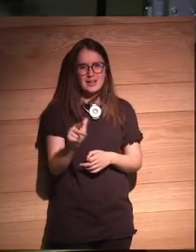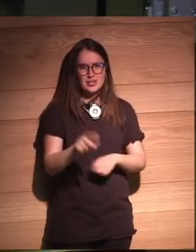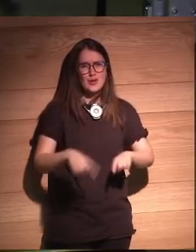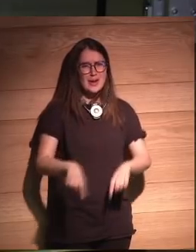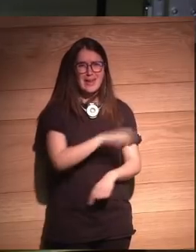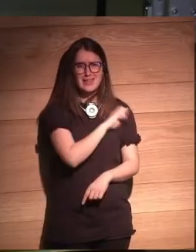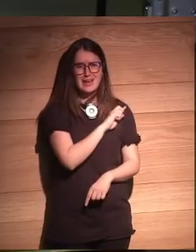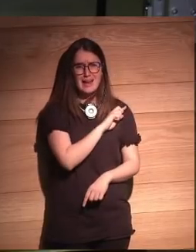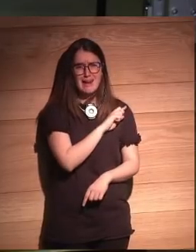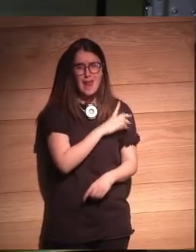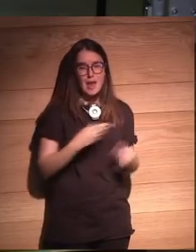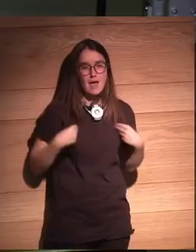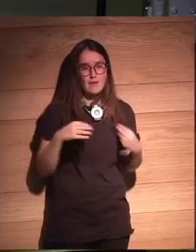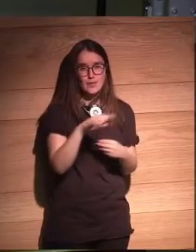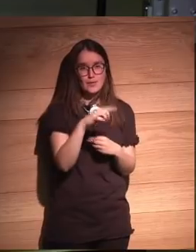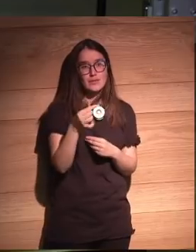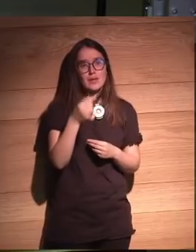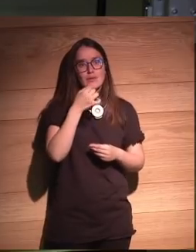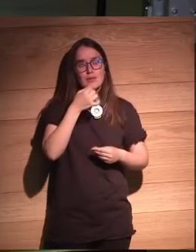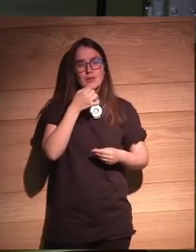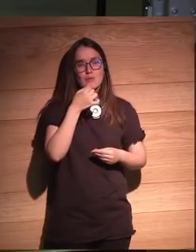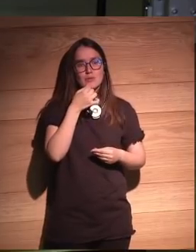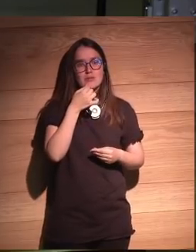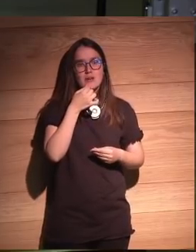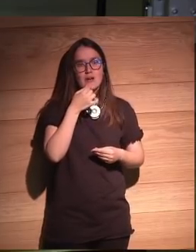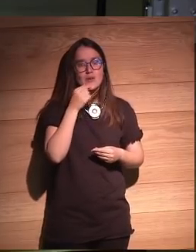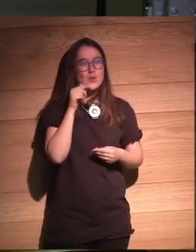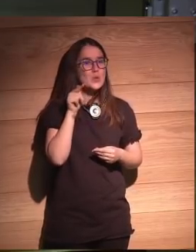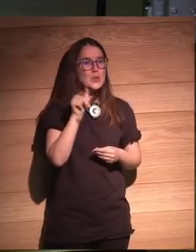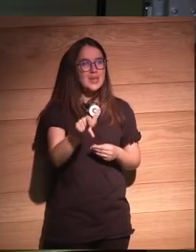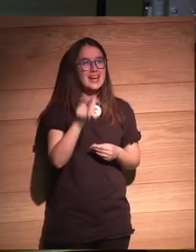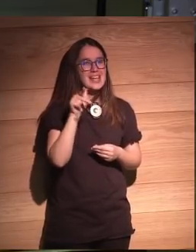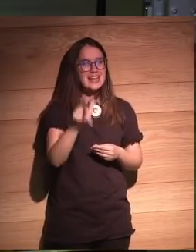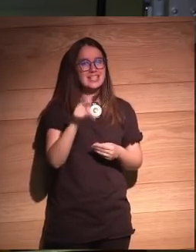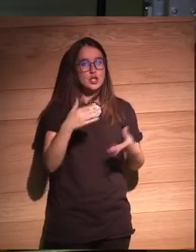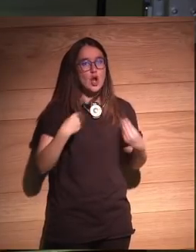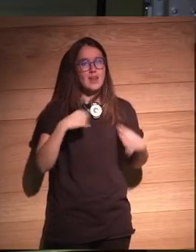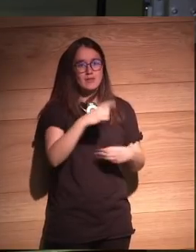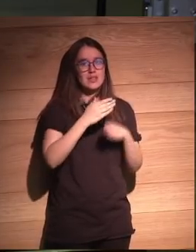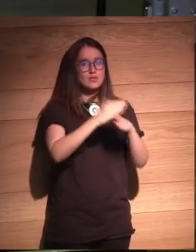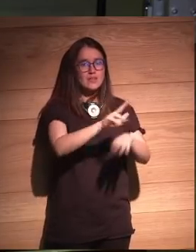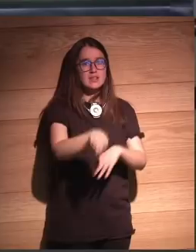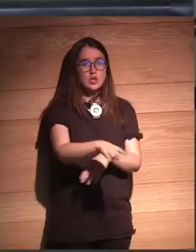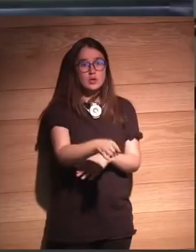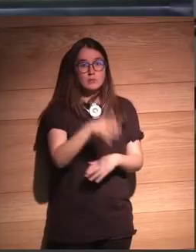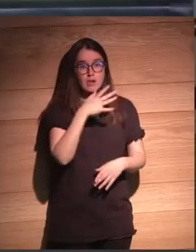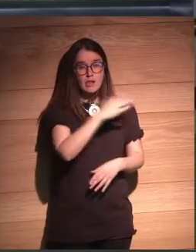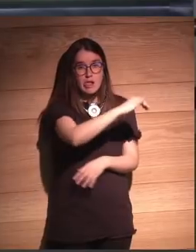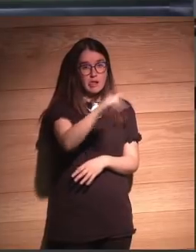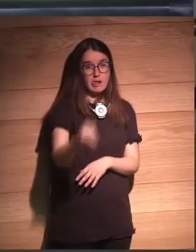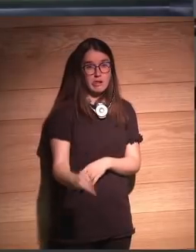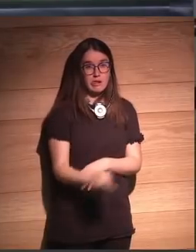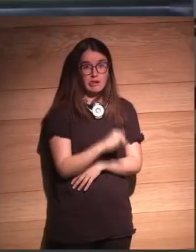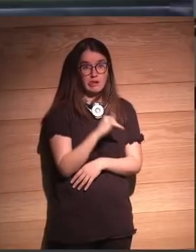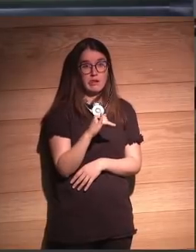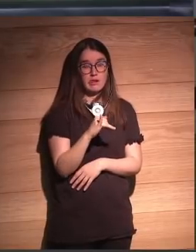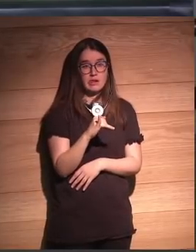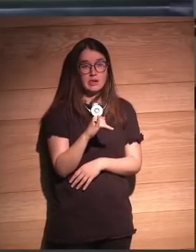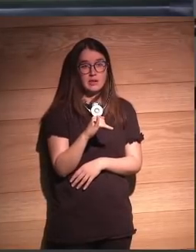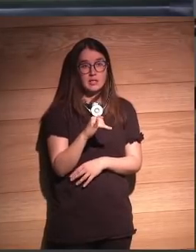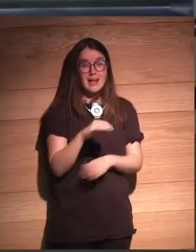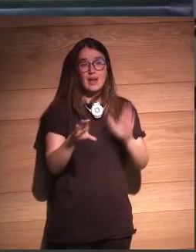a la vivienda. Decimos que no es suficiente decir que tiene que haber un derecho a la vivienda, porque ya lo hay en muchos sitios.